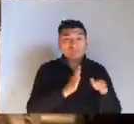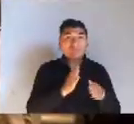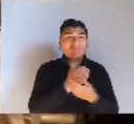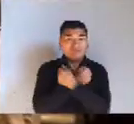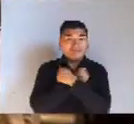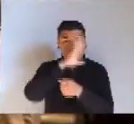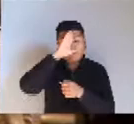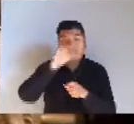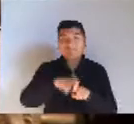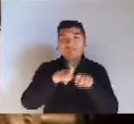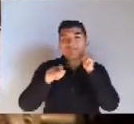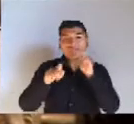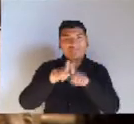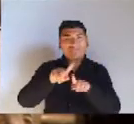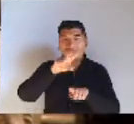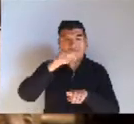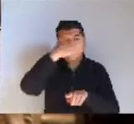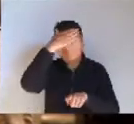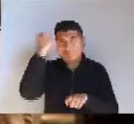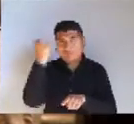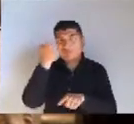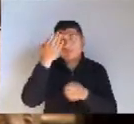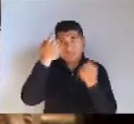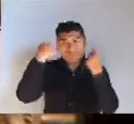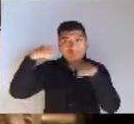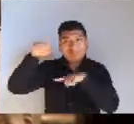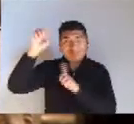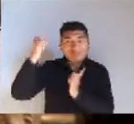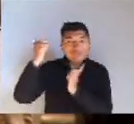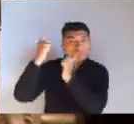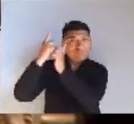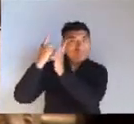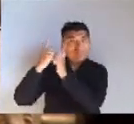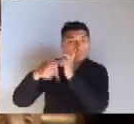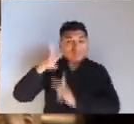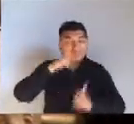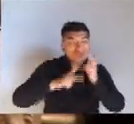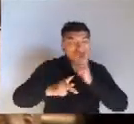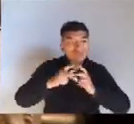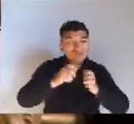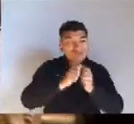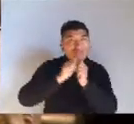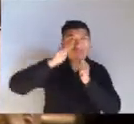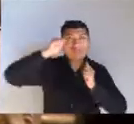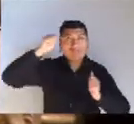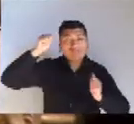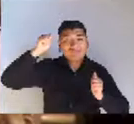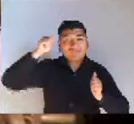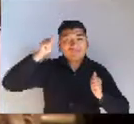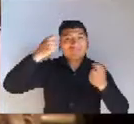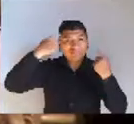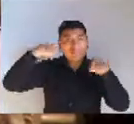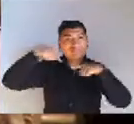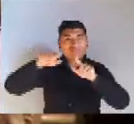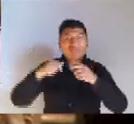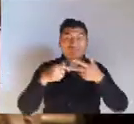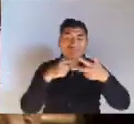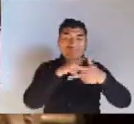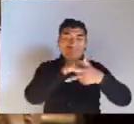no se hayan olvidado. Tenemos que ir al encuentro de los alejados de Dios y tenemos que ir con